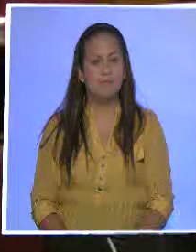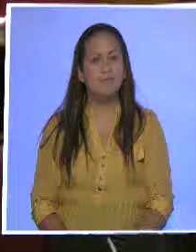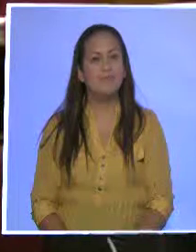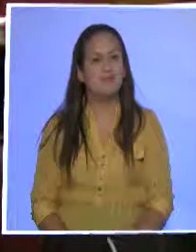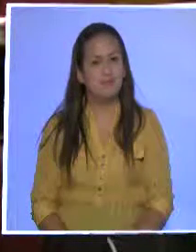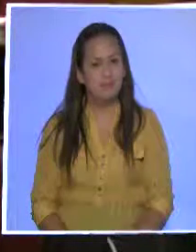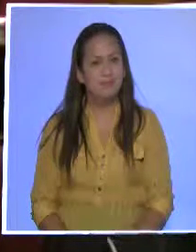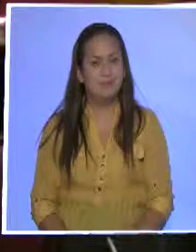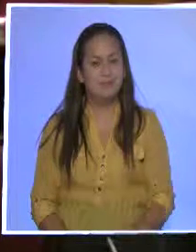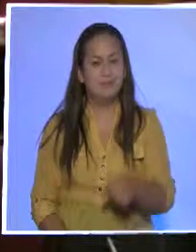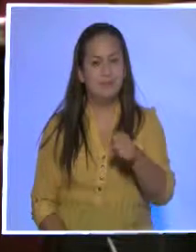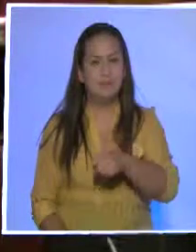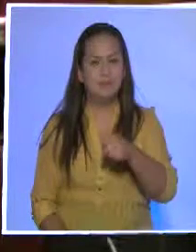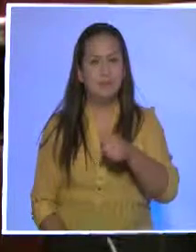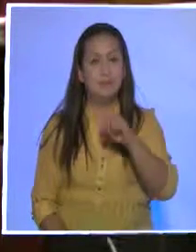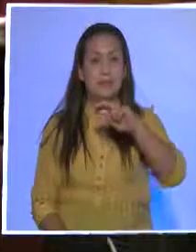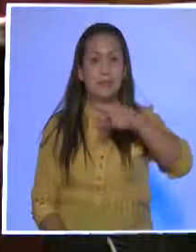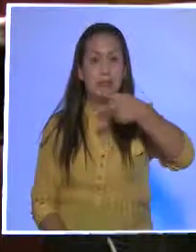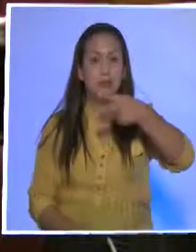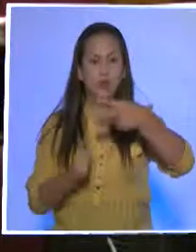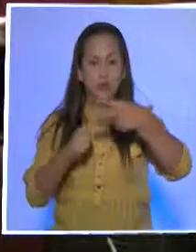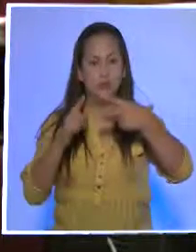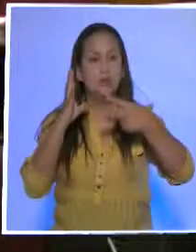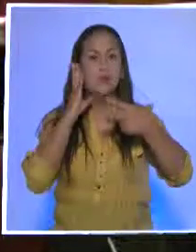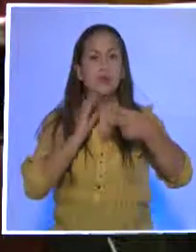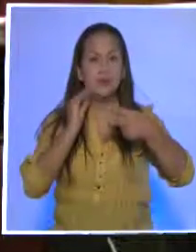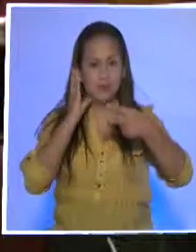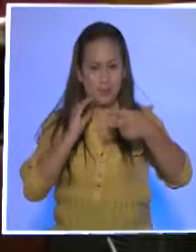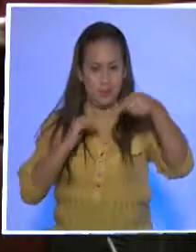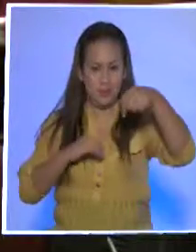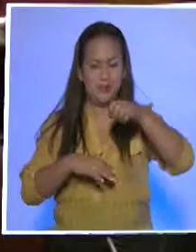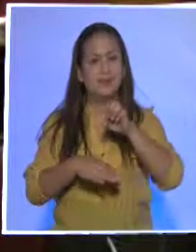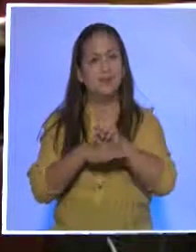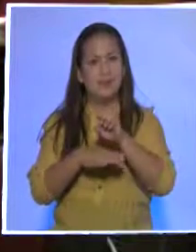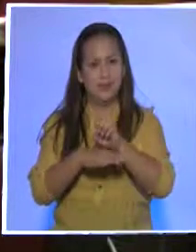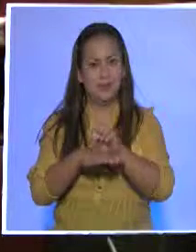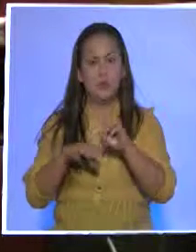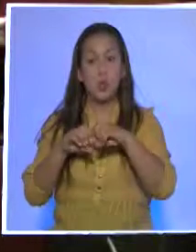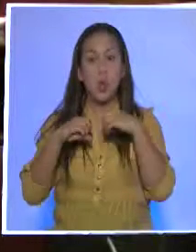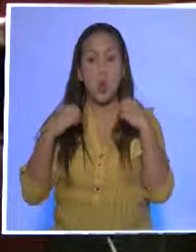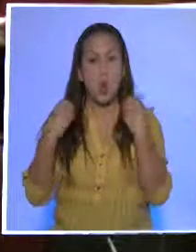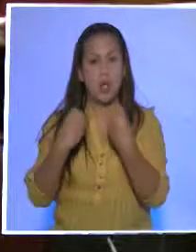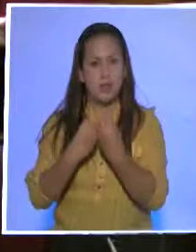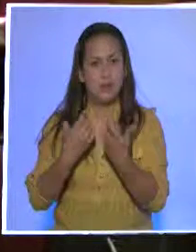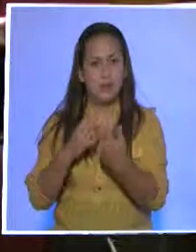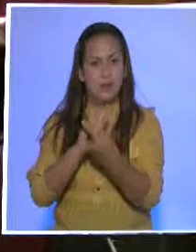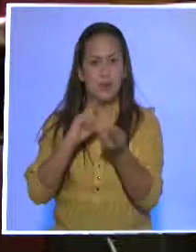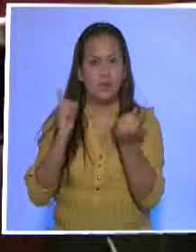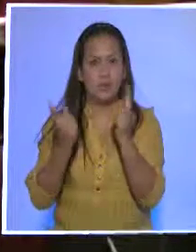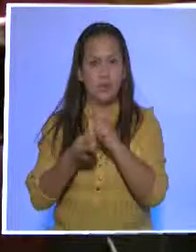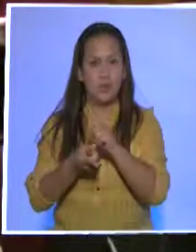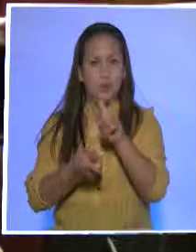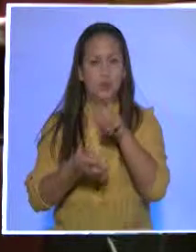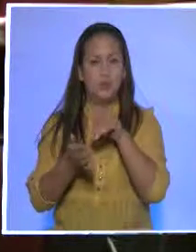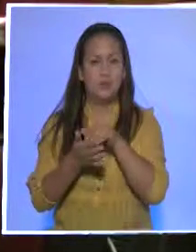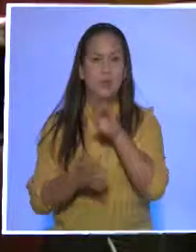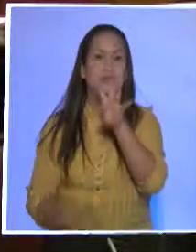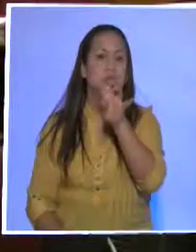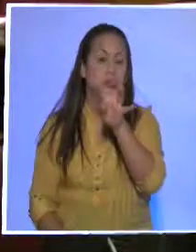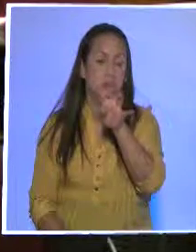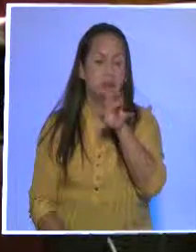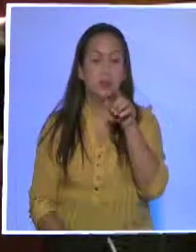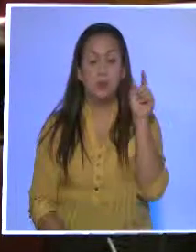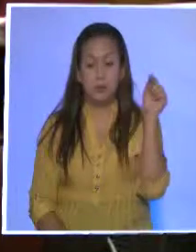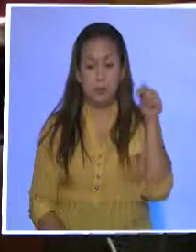como hemos visto esta es la segunda experiencia que tiene ecuador en la organización de un encuentro que al igual que en el 2014 este año